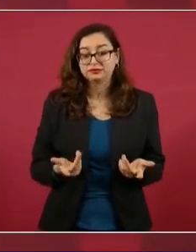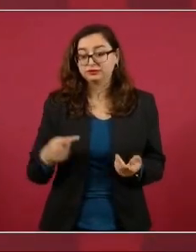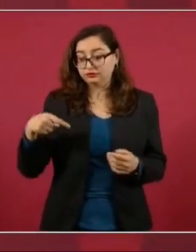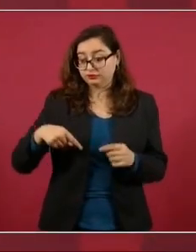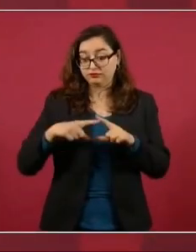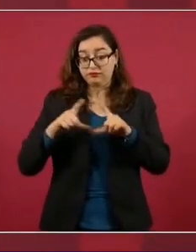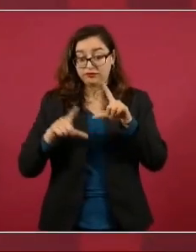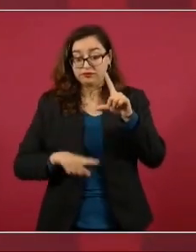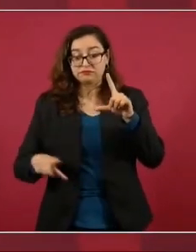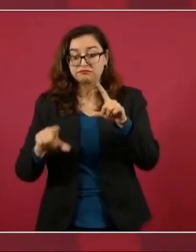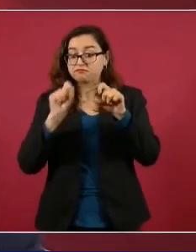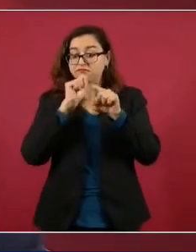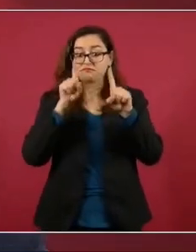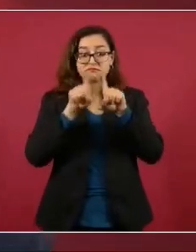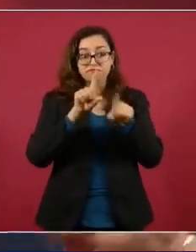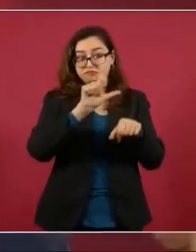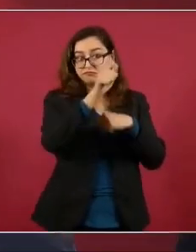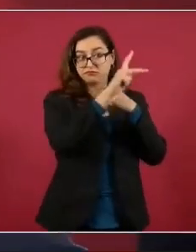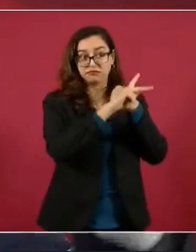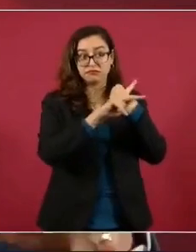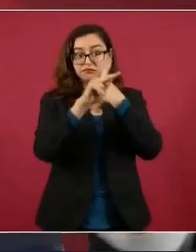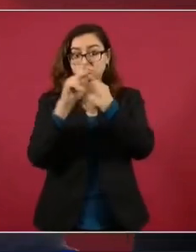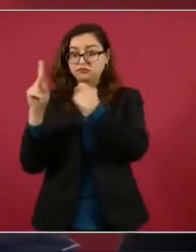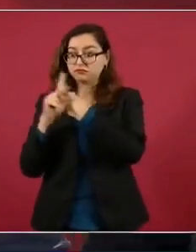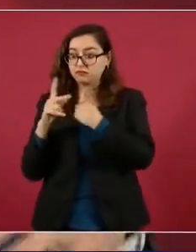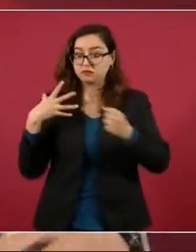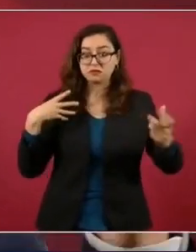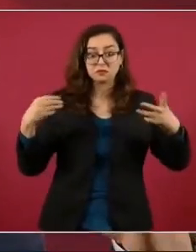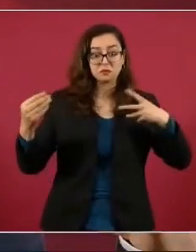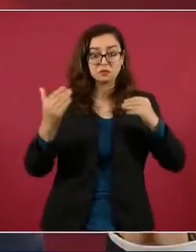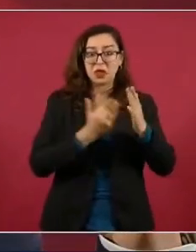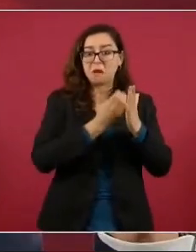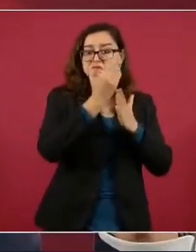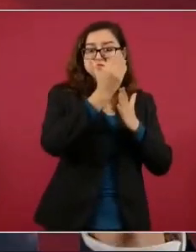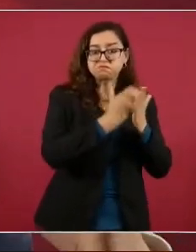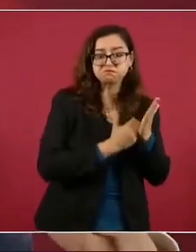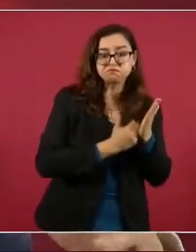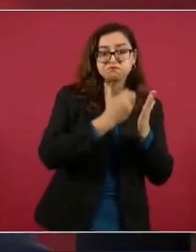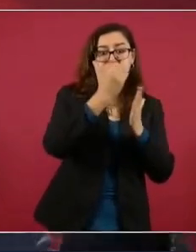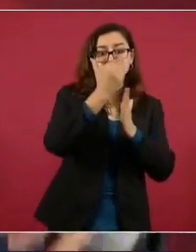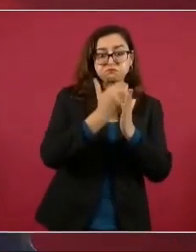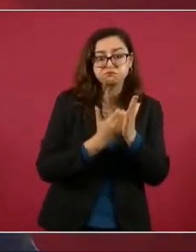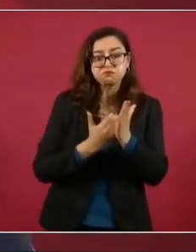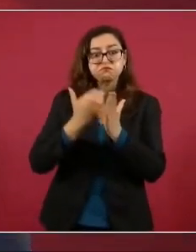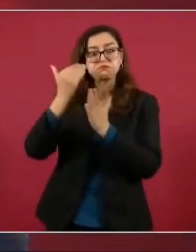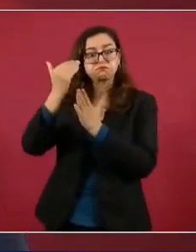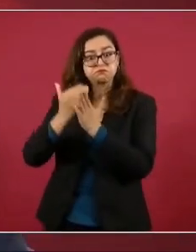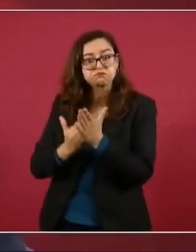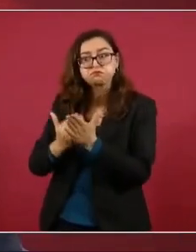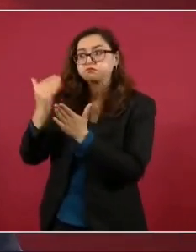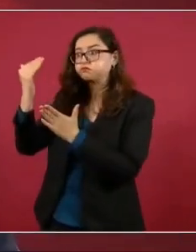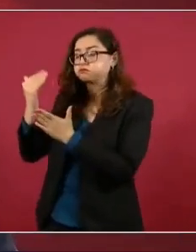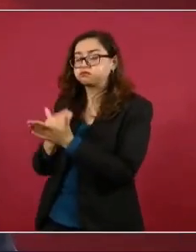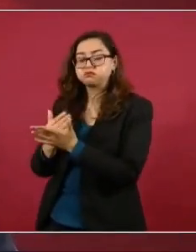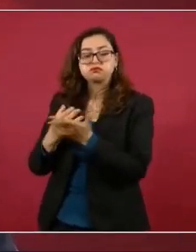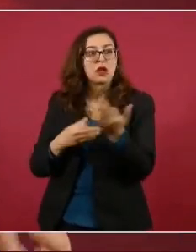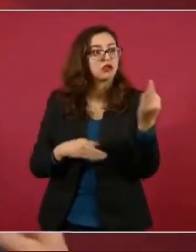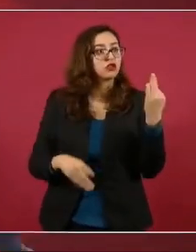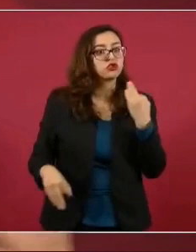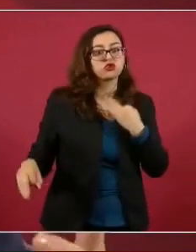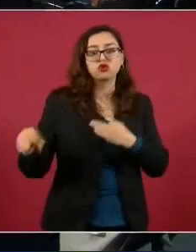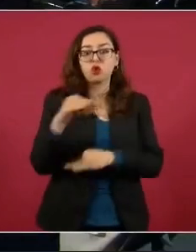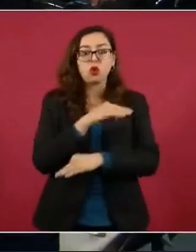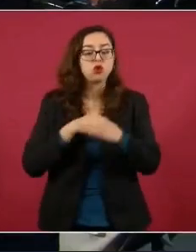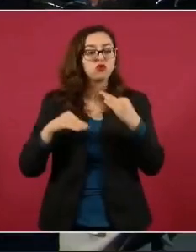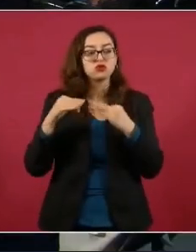México, sino en general en el mundo, donde ya todos los países están en una sincronía de reducción de la epidemia,